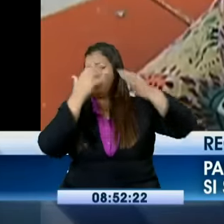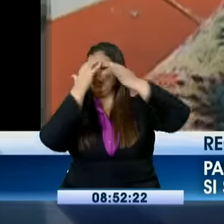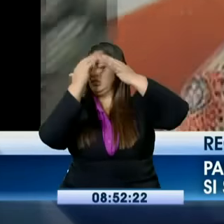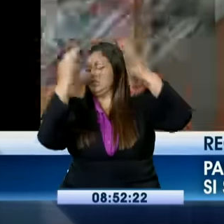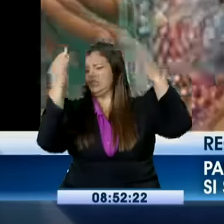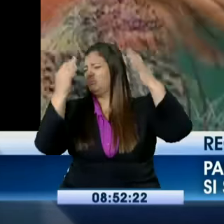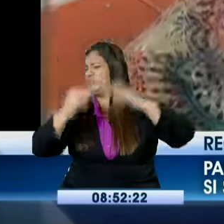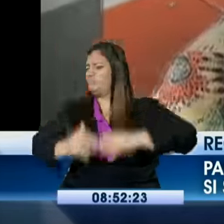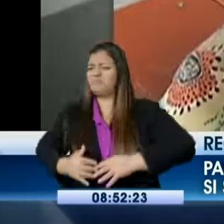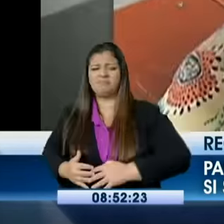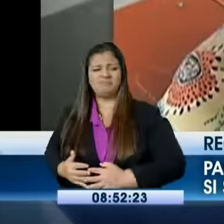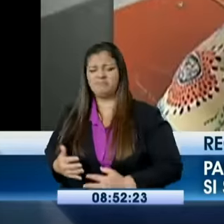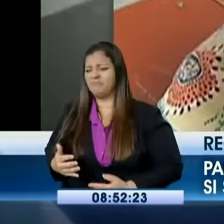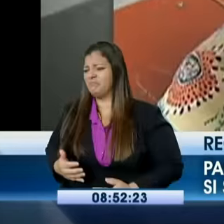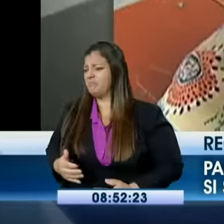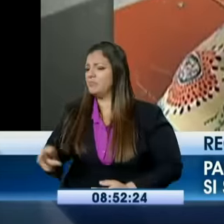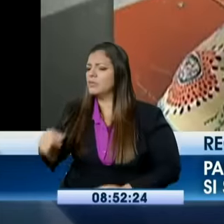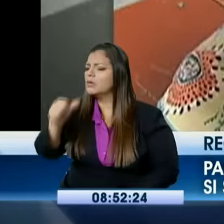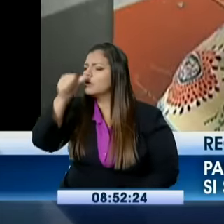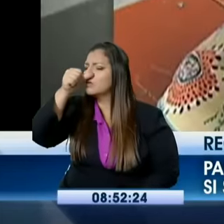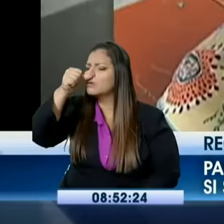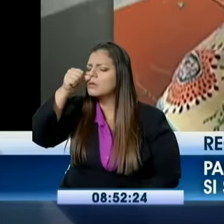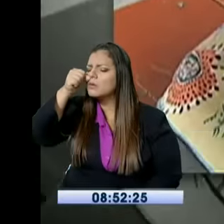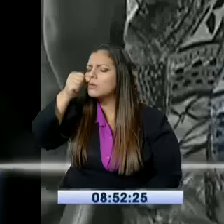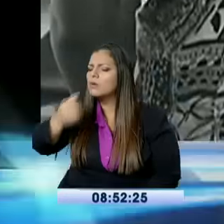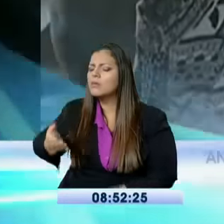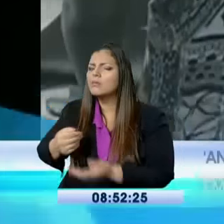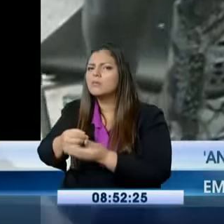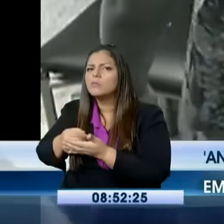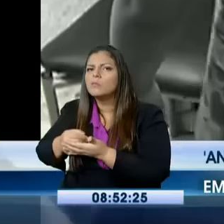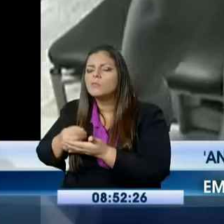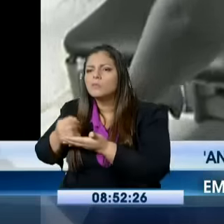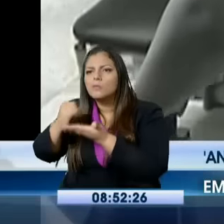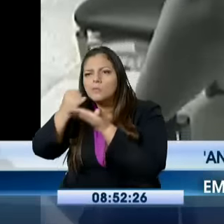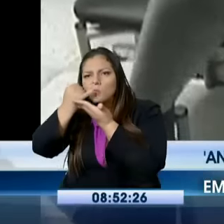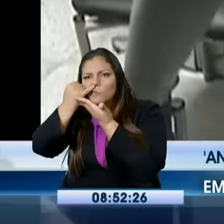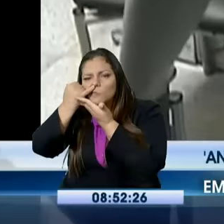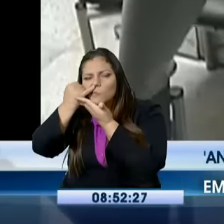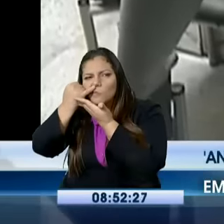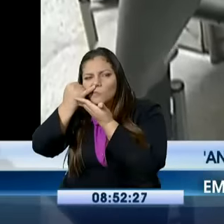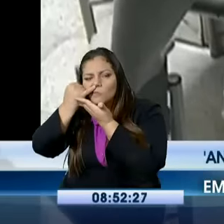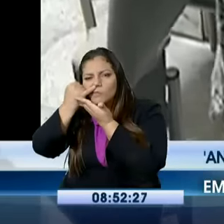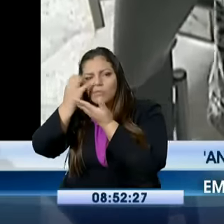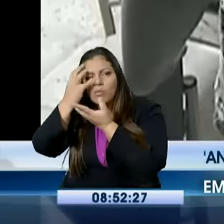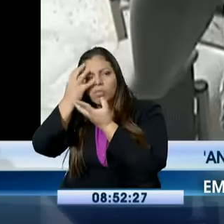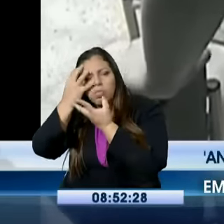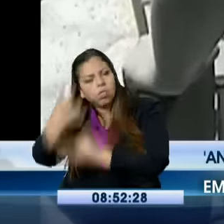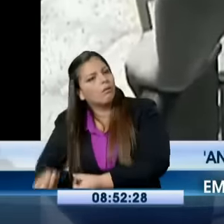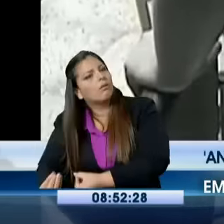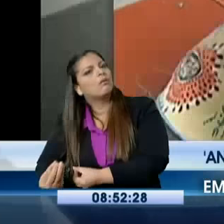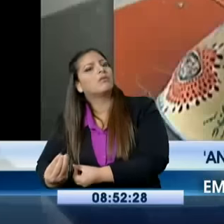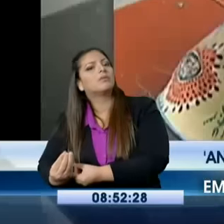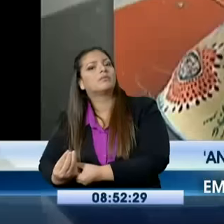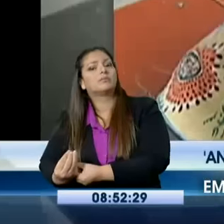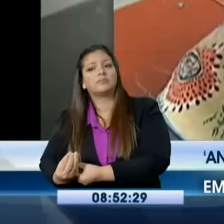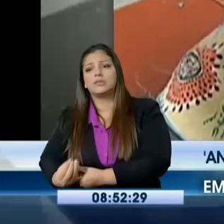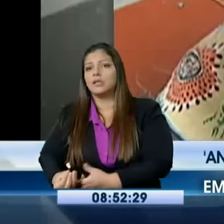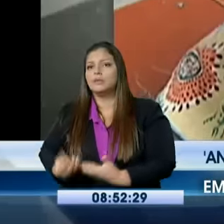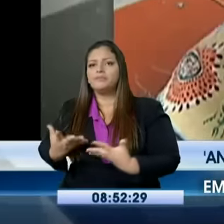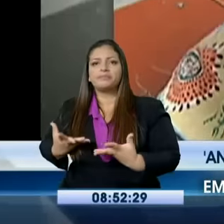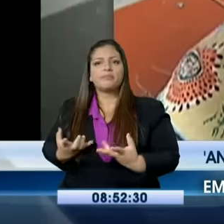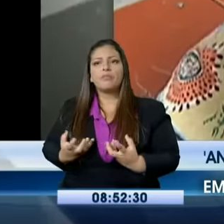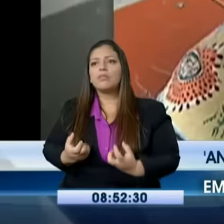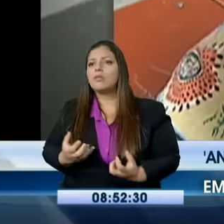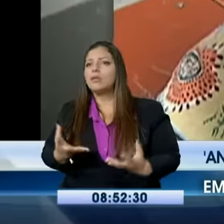continuamente hasta que me volví adicta y no la podía dejar. No tuve dónde ir, lo único que fui a dar a manos de un